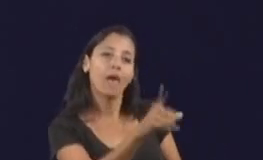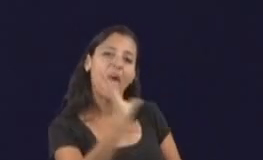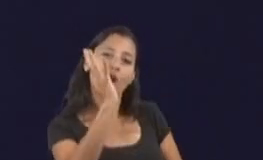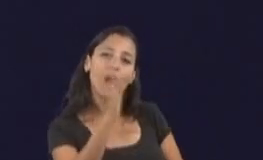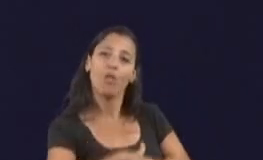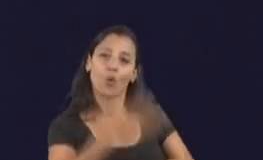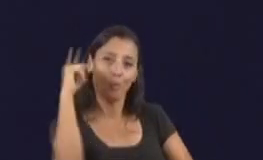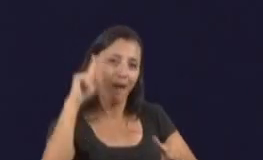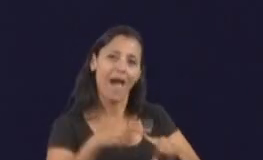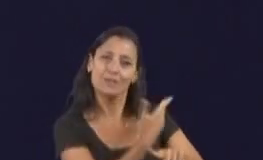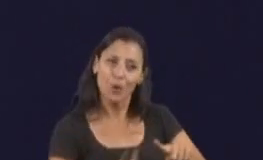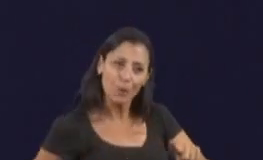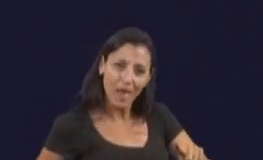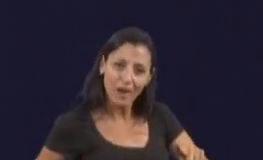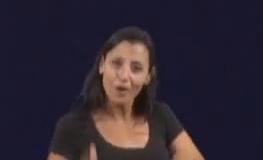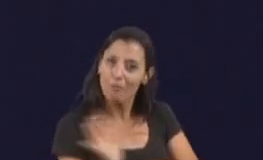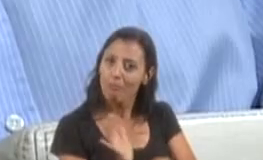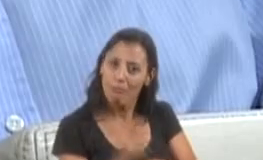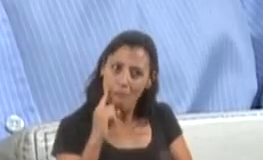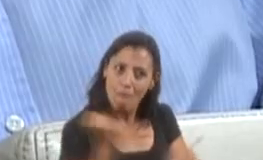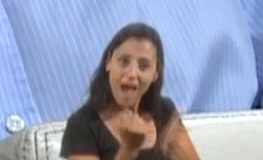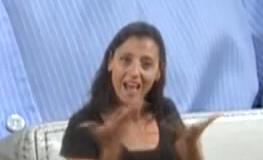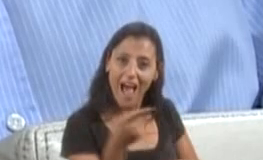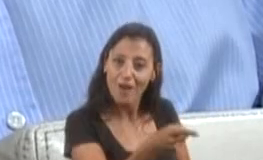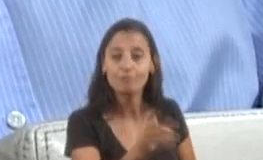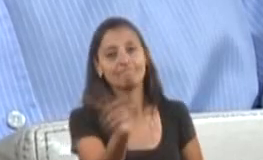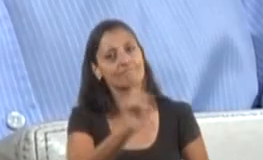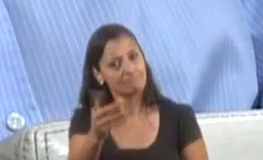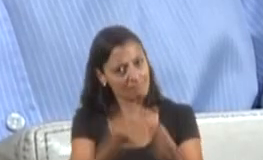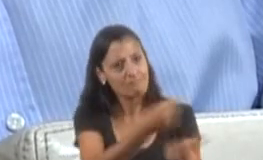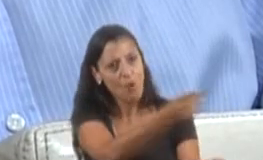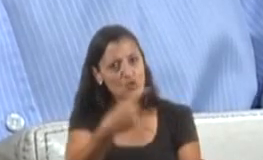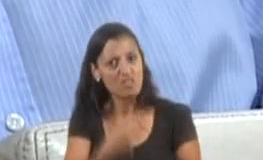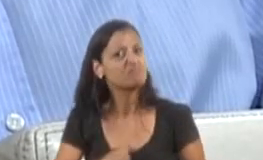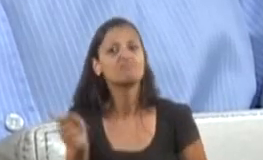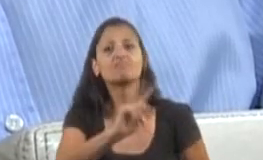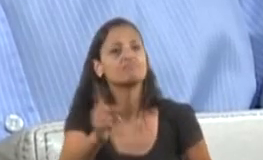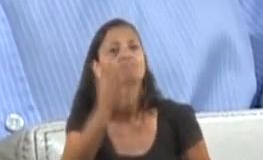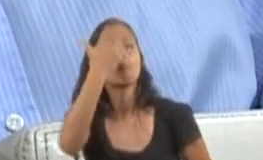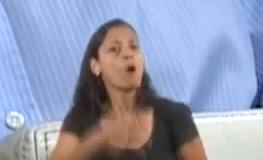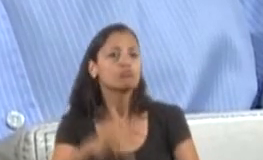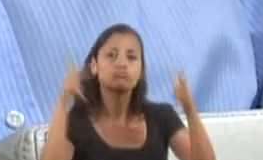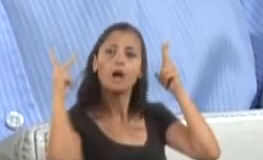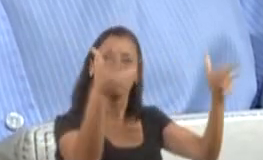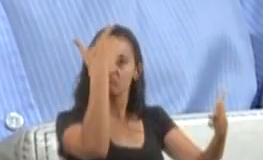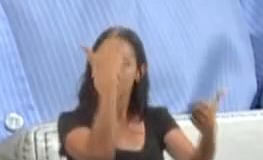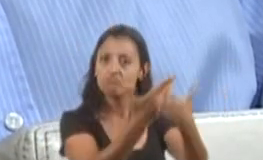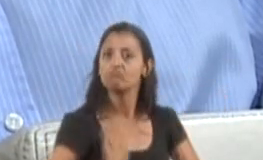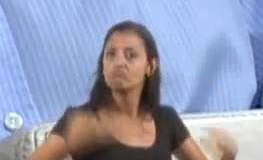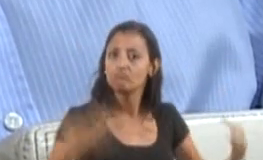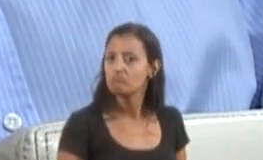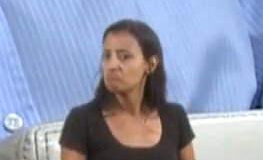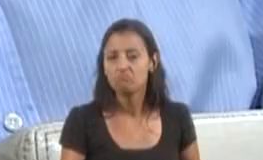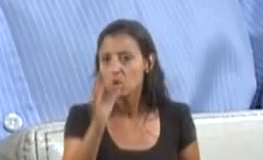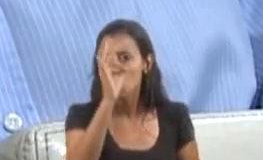anterior. ¿No? Hablas como con enojo. Jamás. No, sí, muchos dicen eso, pero no, me gusta ponerle énfasis a lo que digo, pero no enojo, jamás. Es